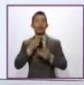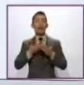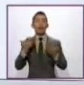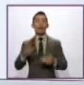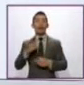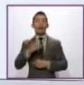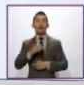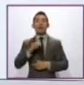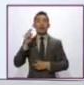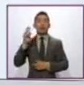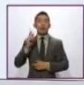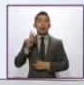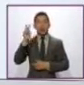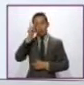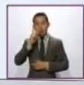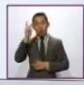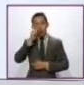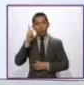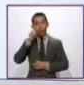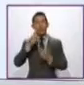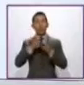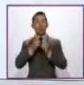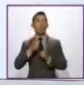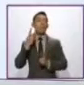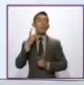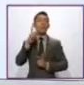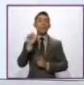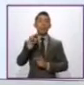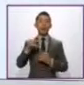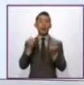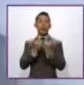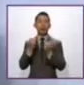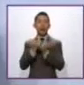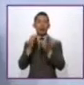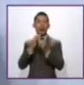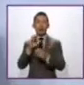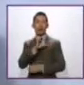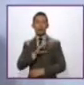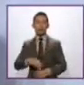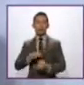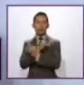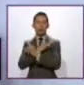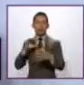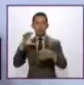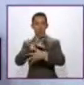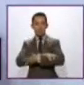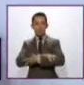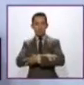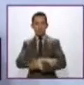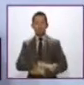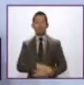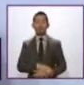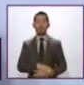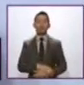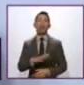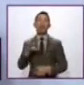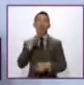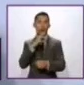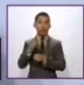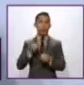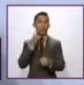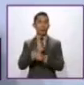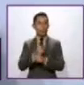réplica Mauricio Curi González, candidato del PAN y Querétaro Independiente. Adelante, candidato. Muchas gracias. Tenemos una gran oportunidad.